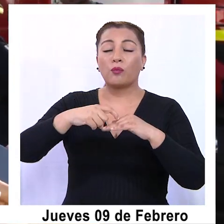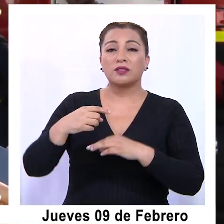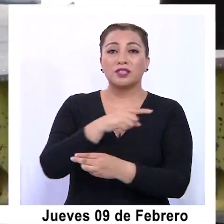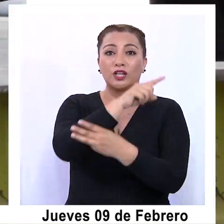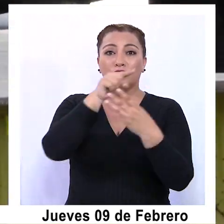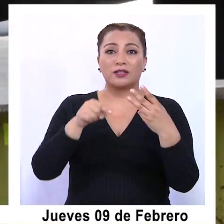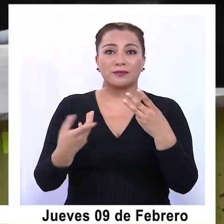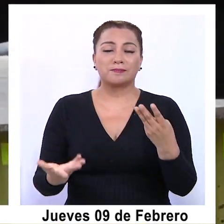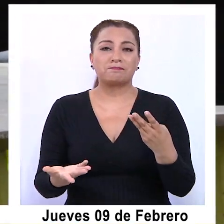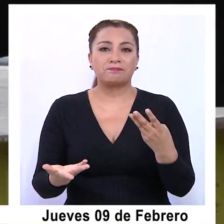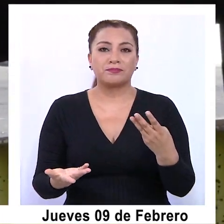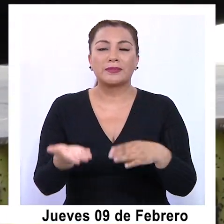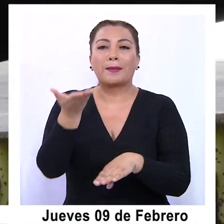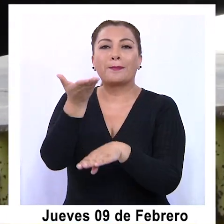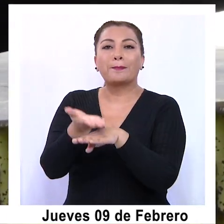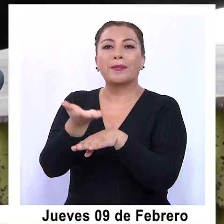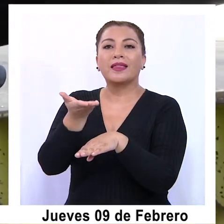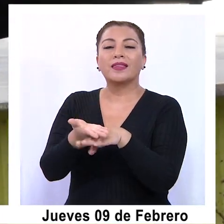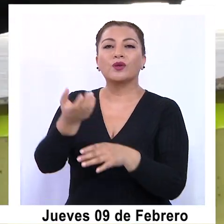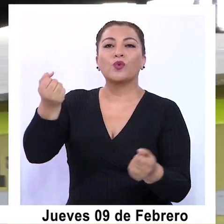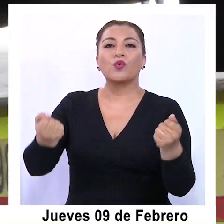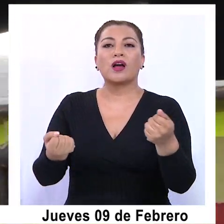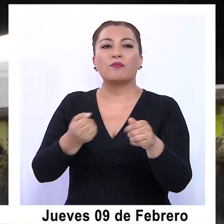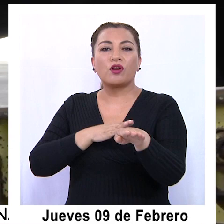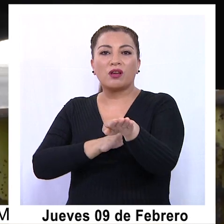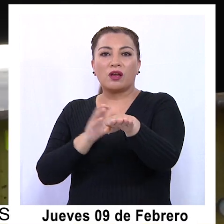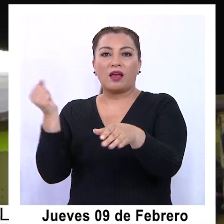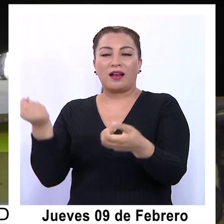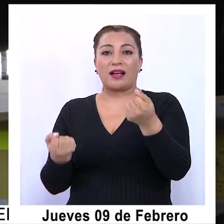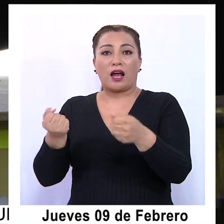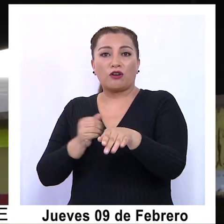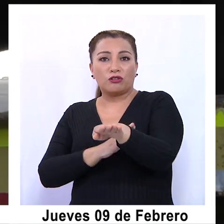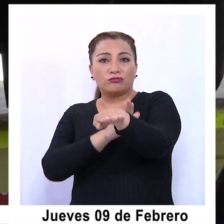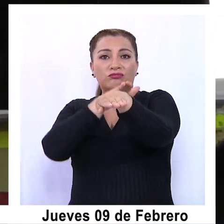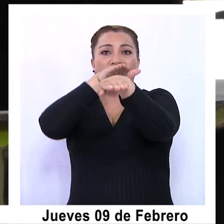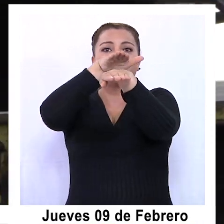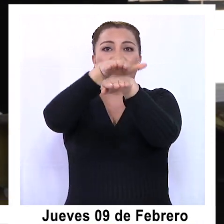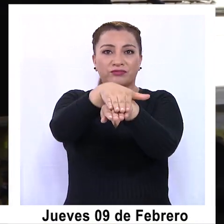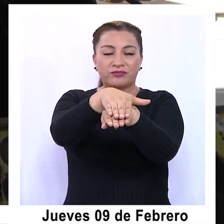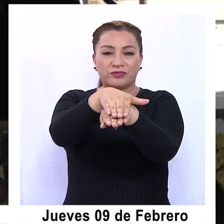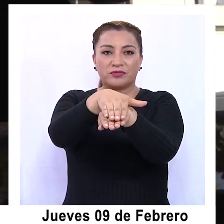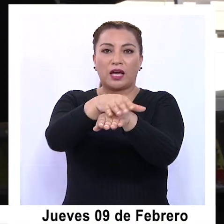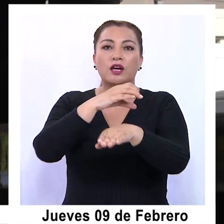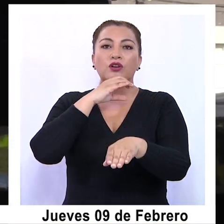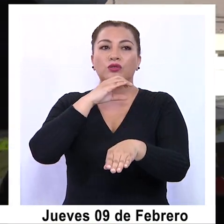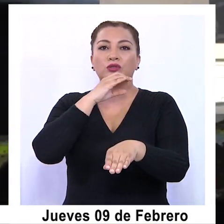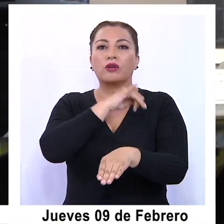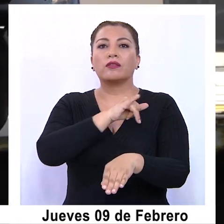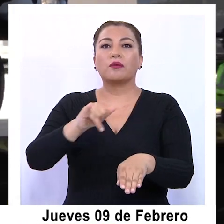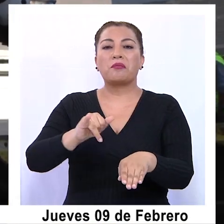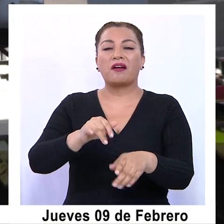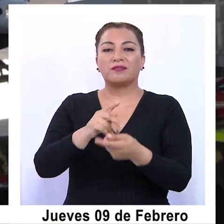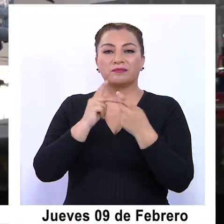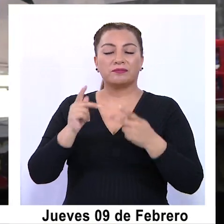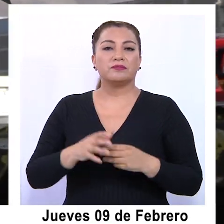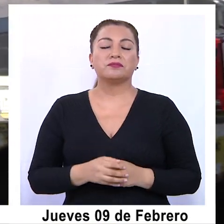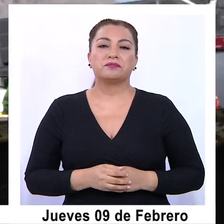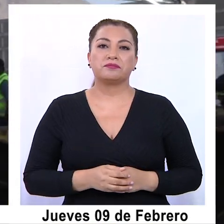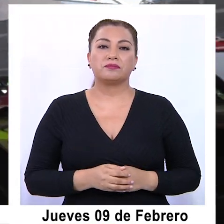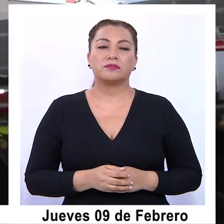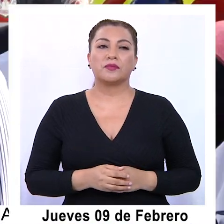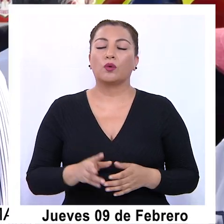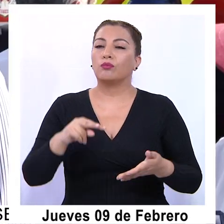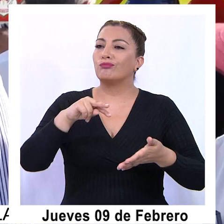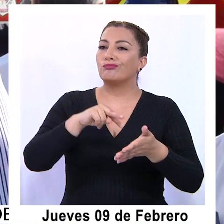logrado conseguir estas camas bajas y el transporte hacia la ciudad, en este caso de Concepción, para luego ser redirigido. Desde una